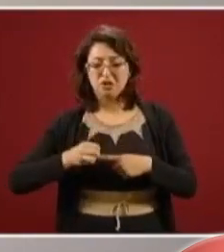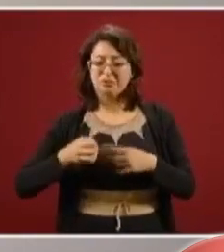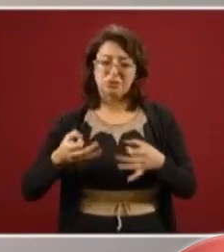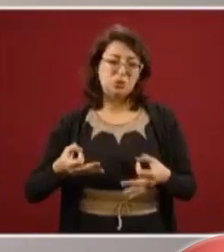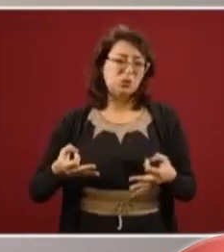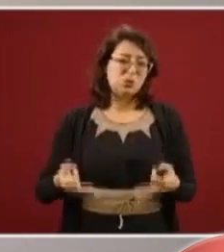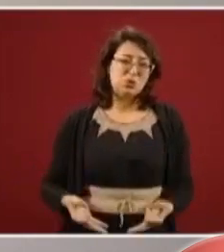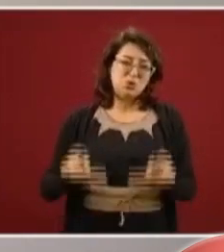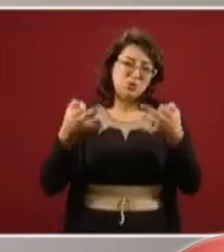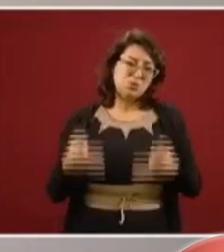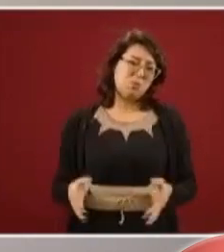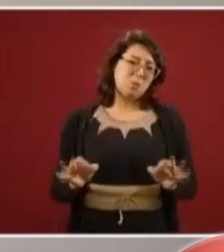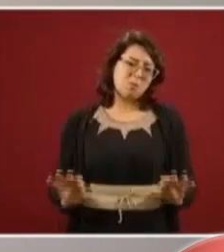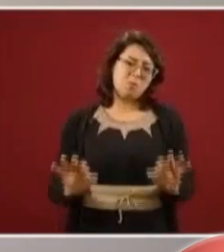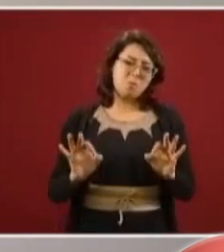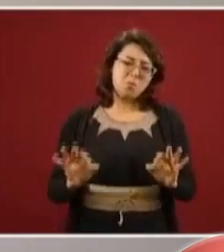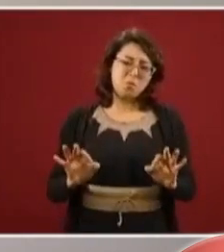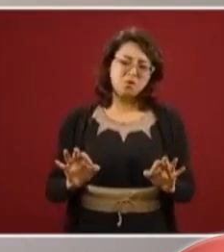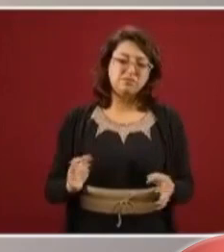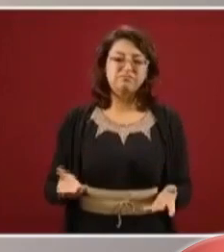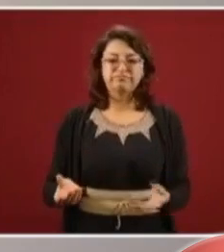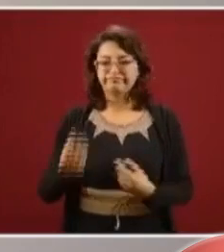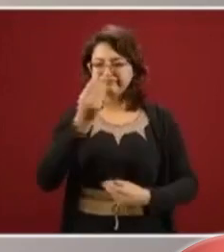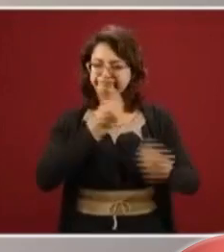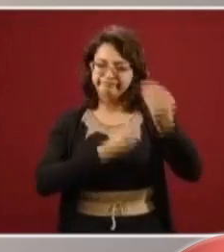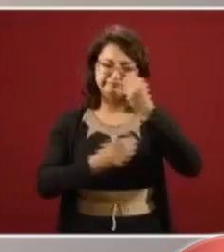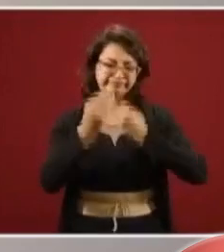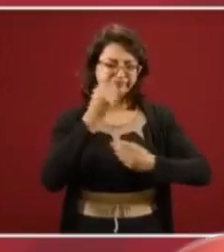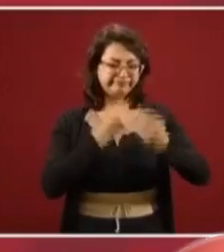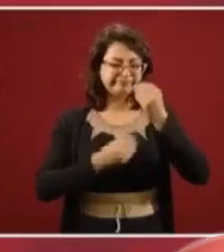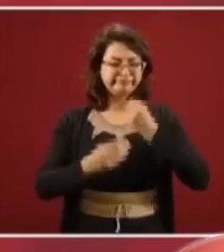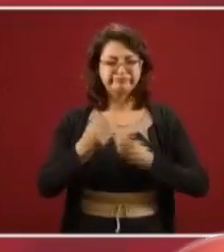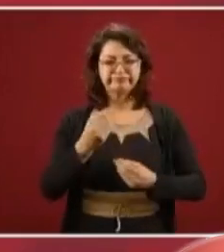orden en lo nutritivo